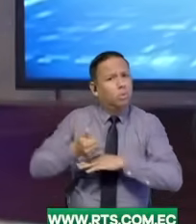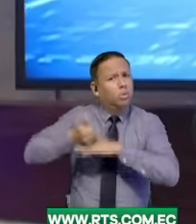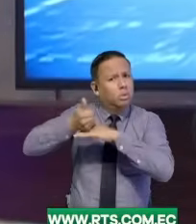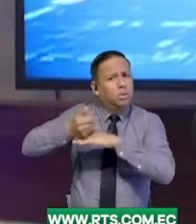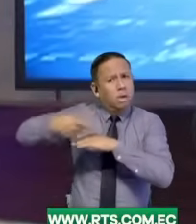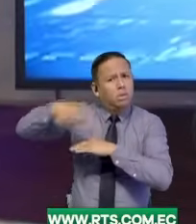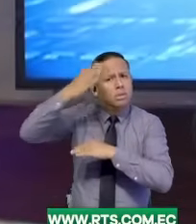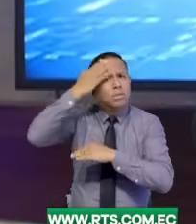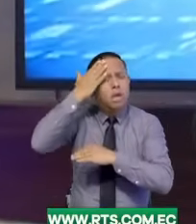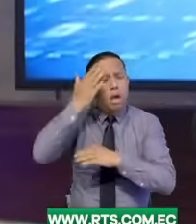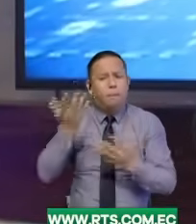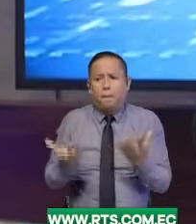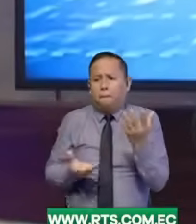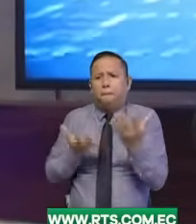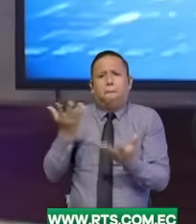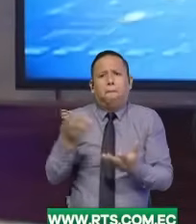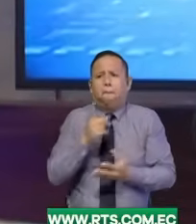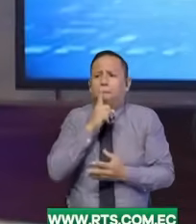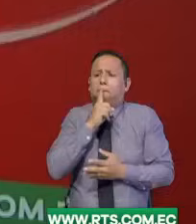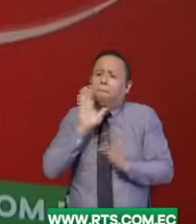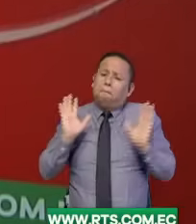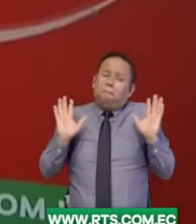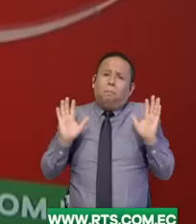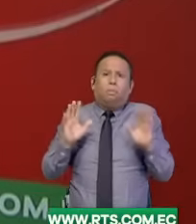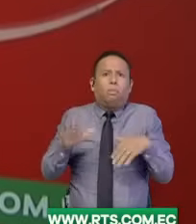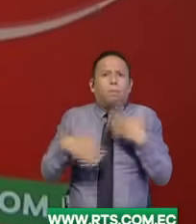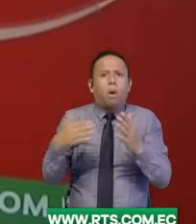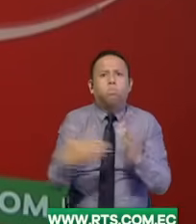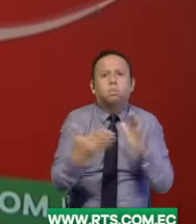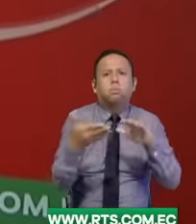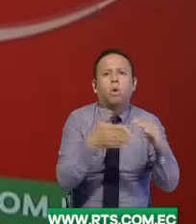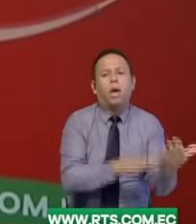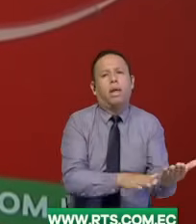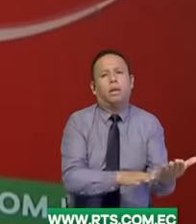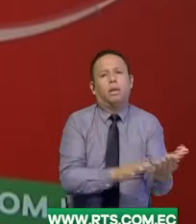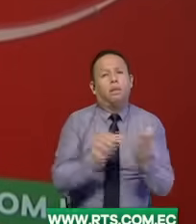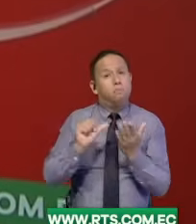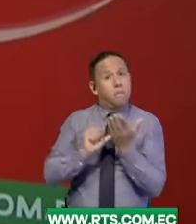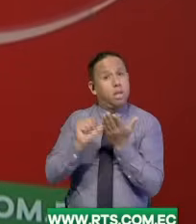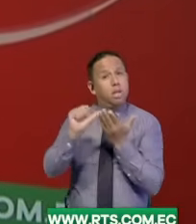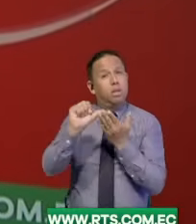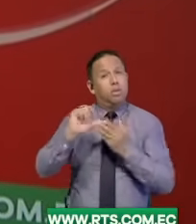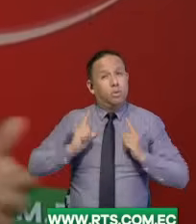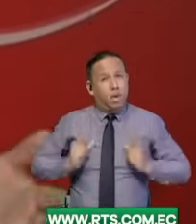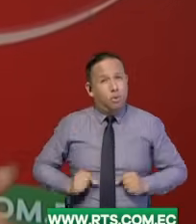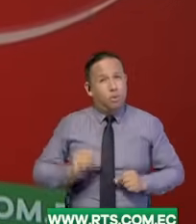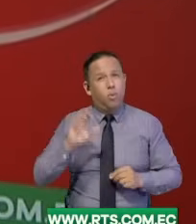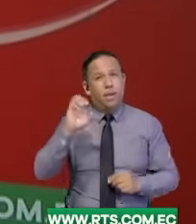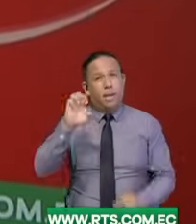caso, fue poco lo que se hizo por evitarlo. El ministro de Salud, Franklin Encalada,